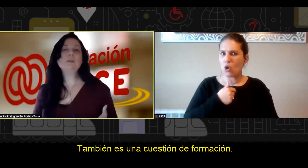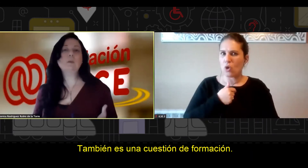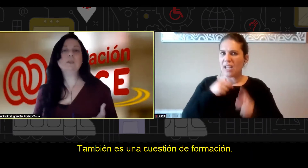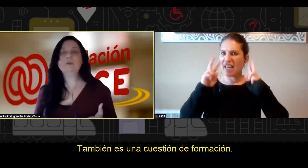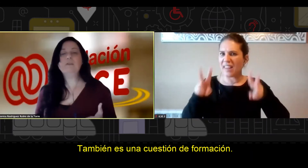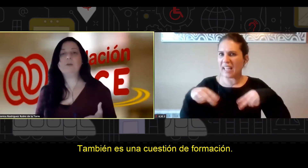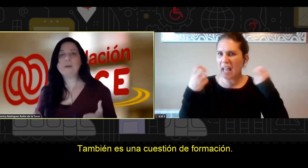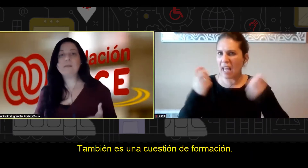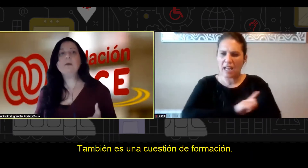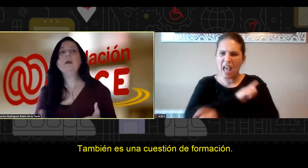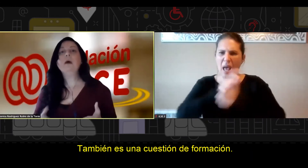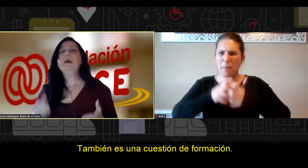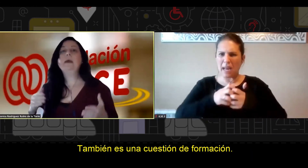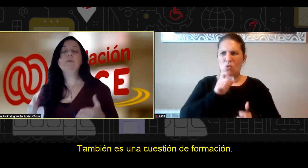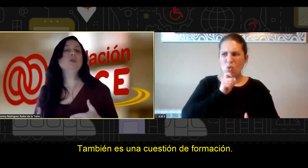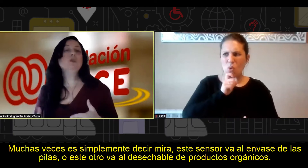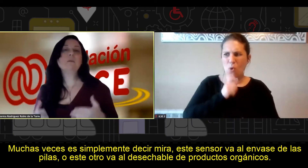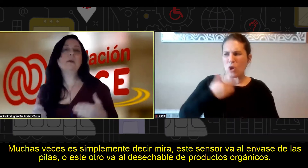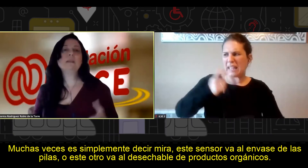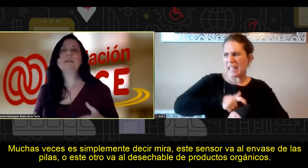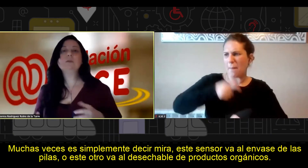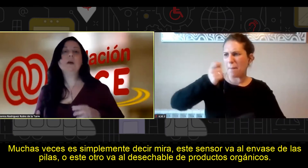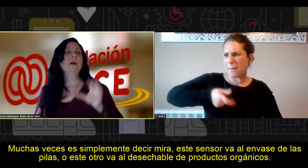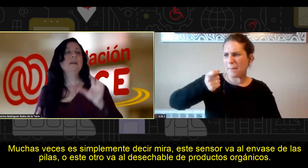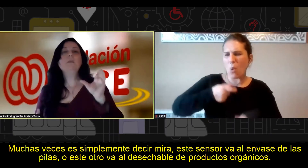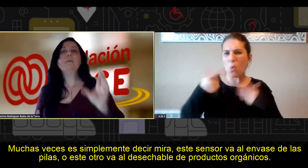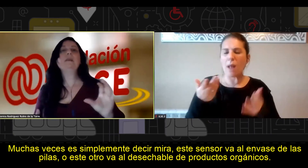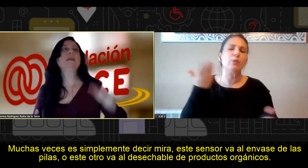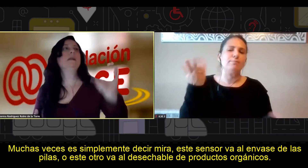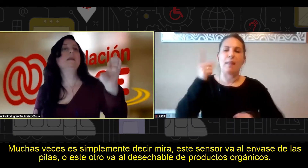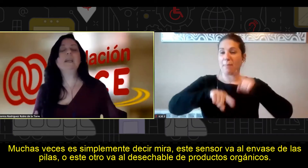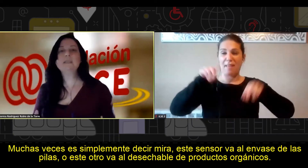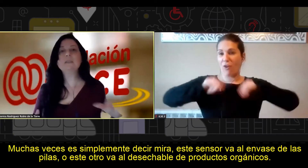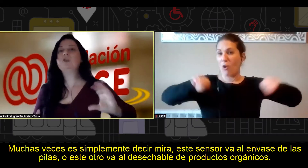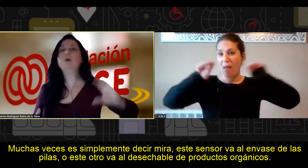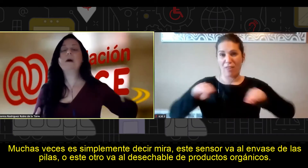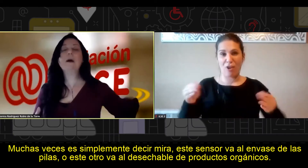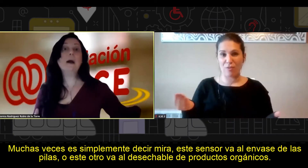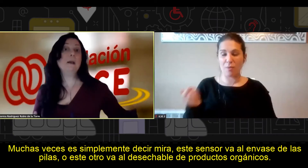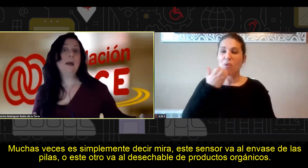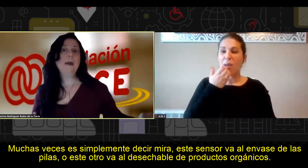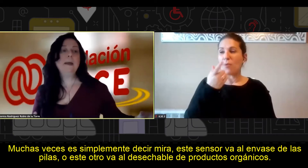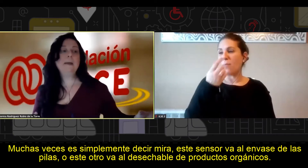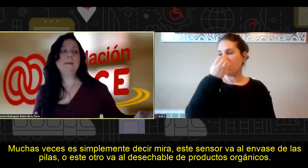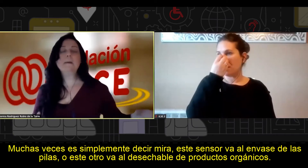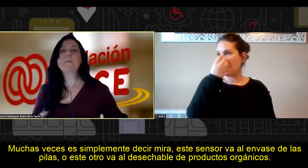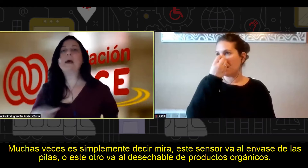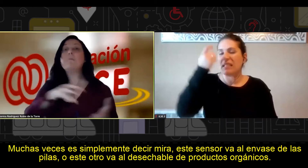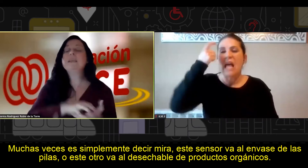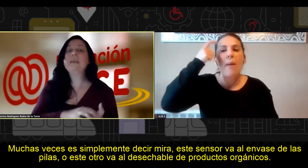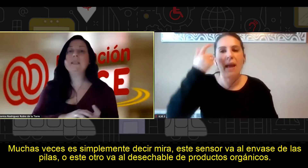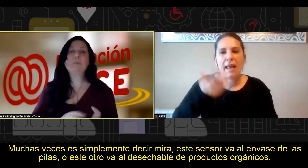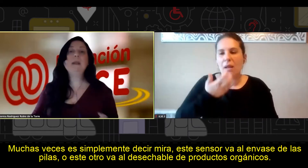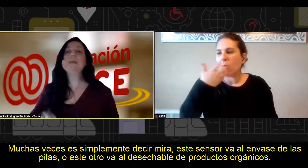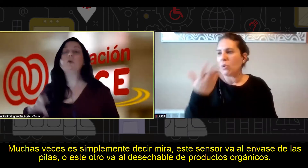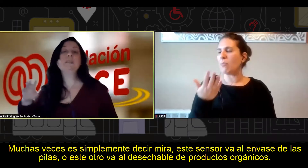es una cuestión de formación. Muchas veces simplemente es decirte, mira, este sensor va al envase